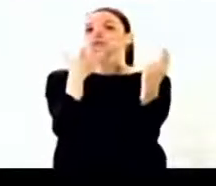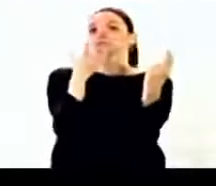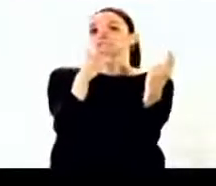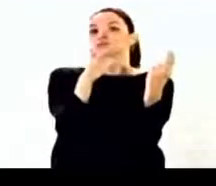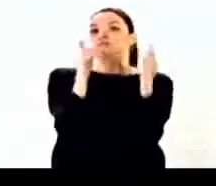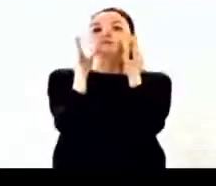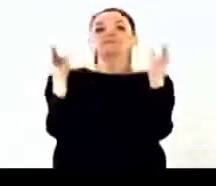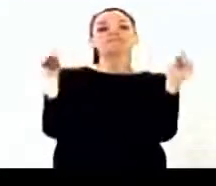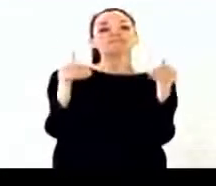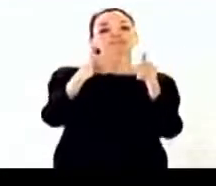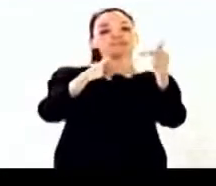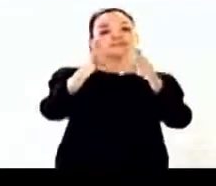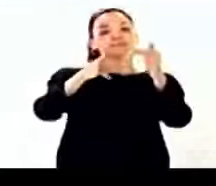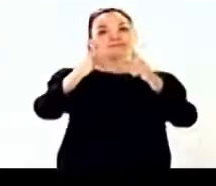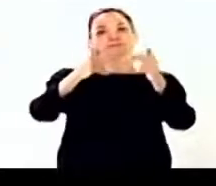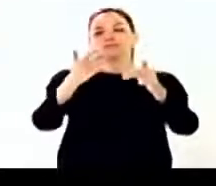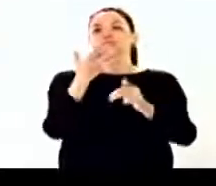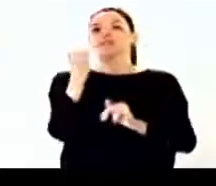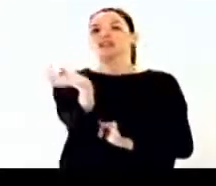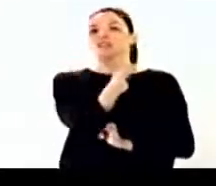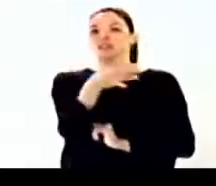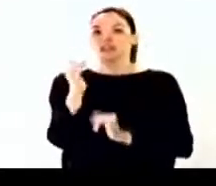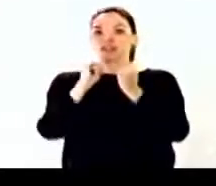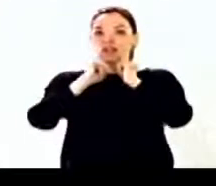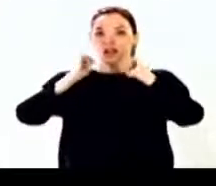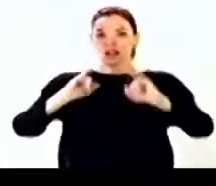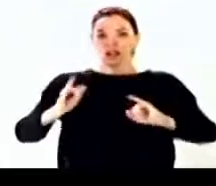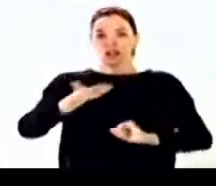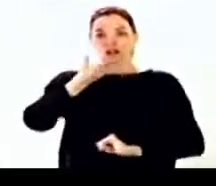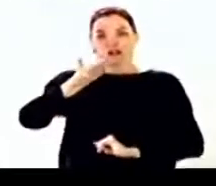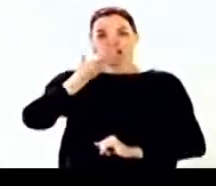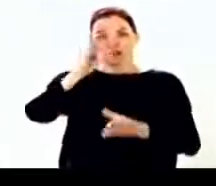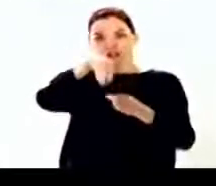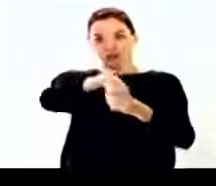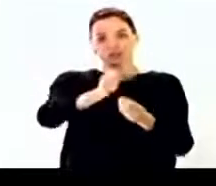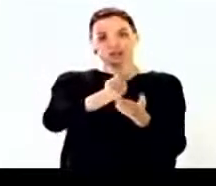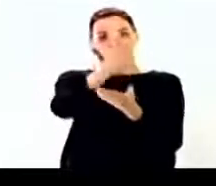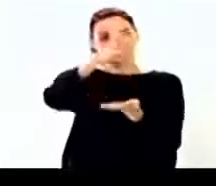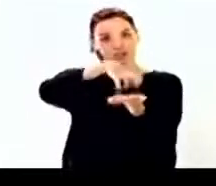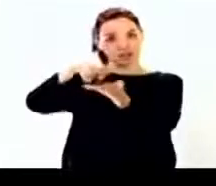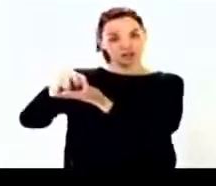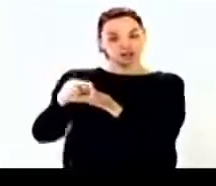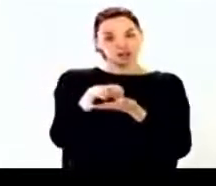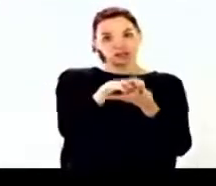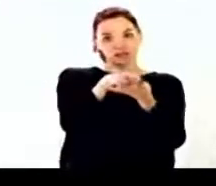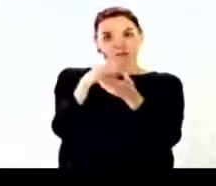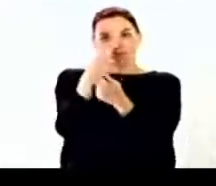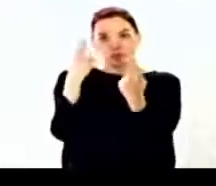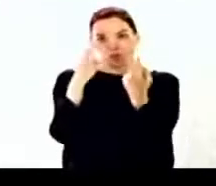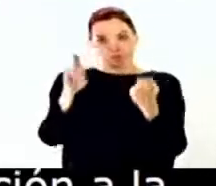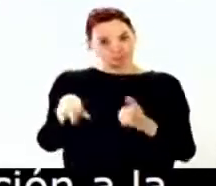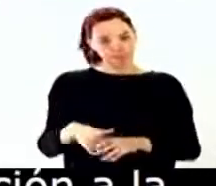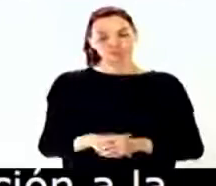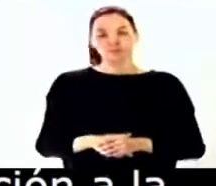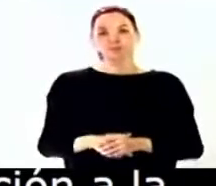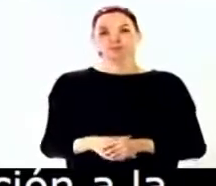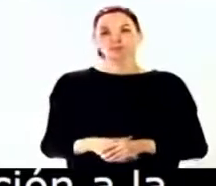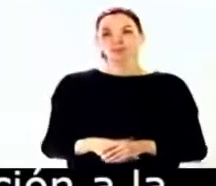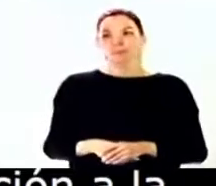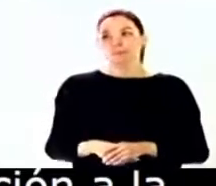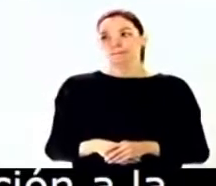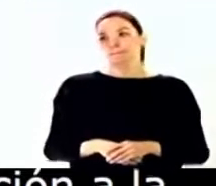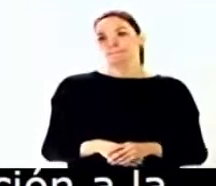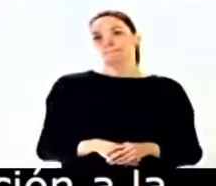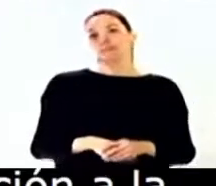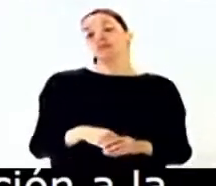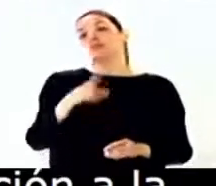rehabilitación a la eficiencia energética de estos edificios públicos. Por